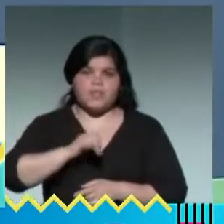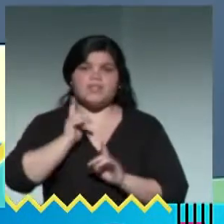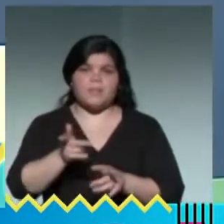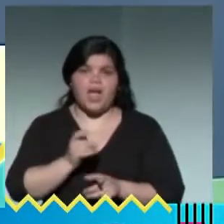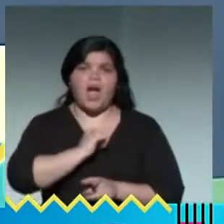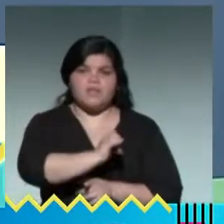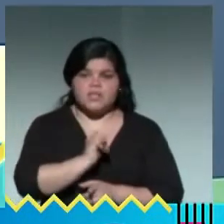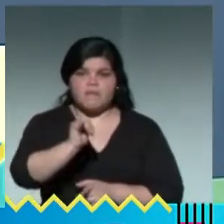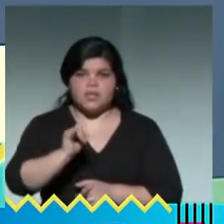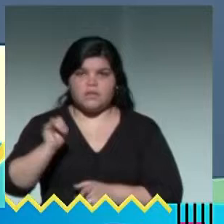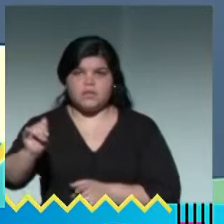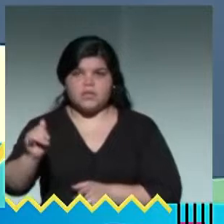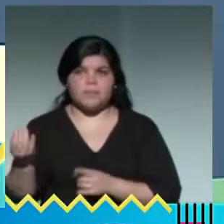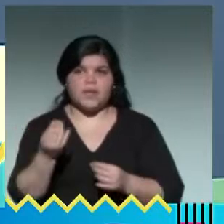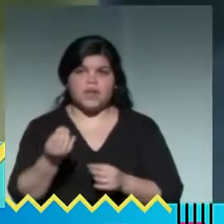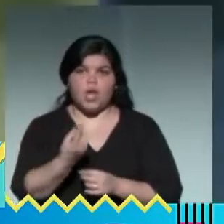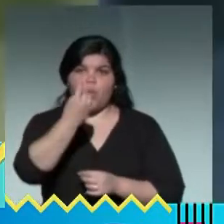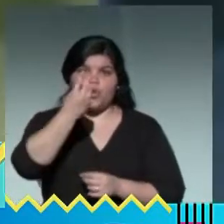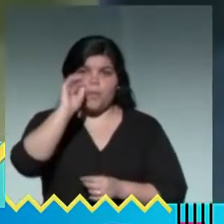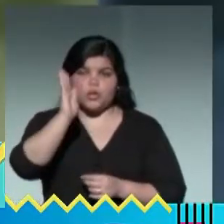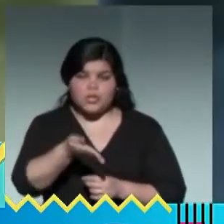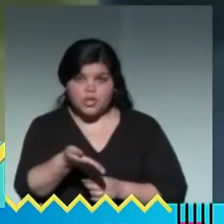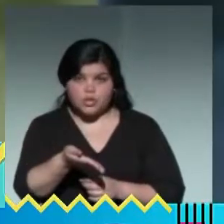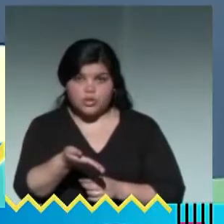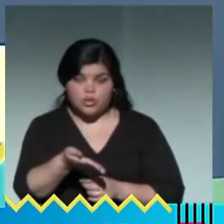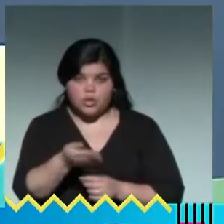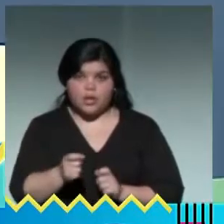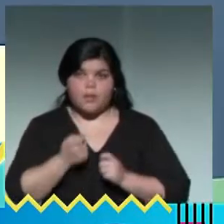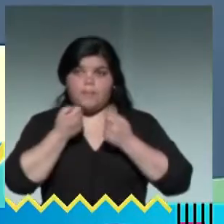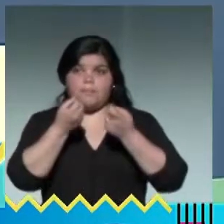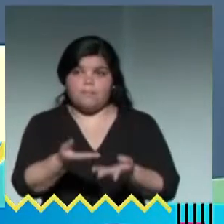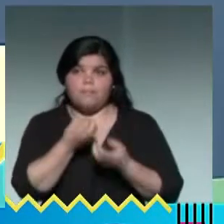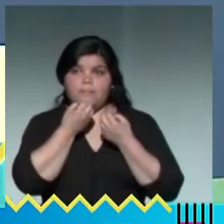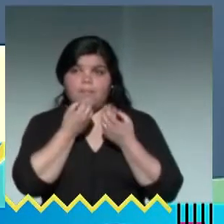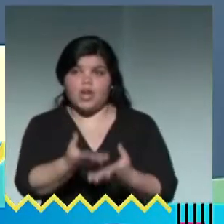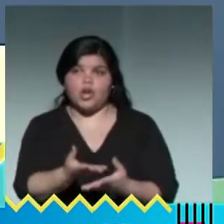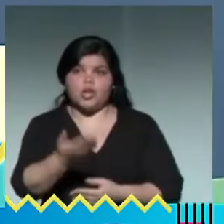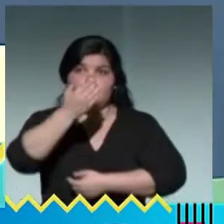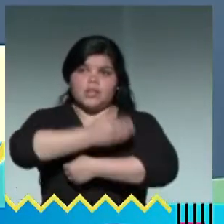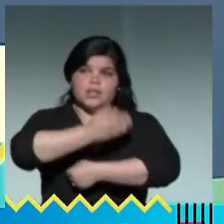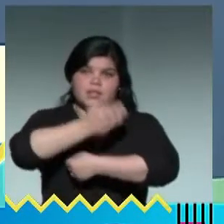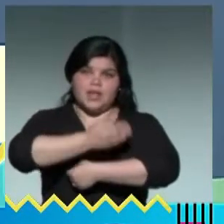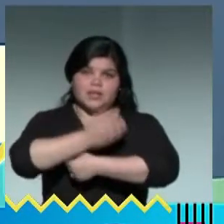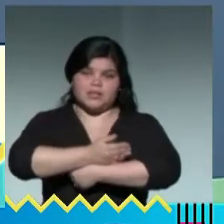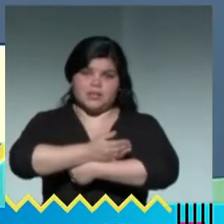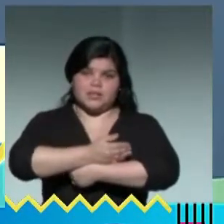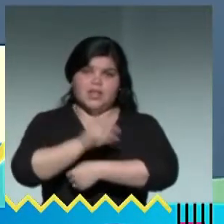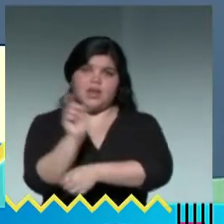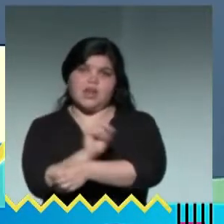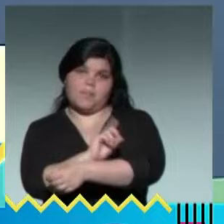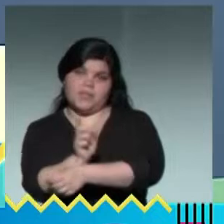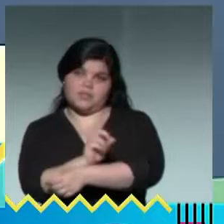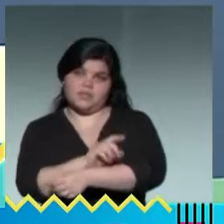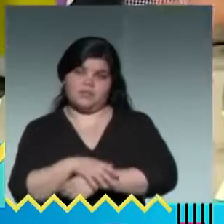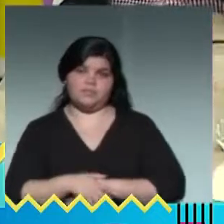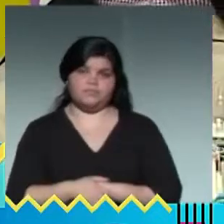la tasa que se fija del 1% para mejorar el sistema de taxis y de remises. Ahí todavía no quise entrar, digamos. No solamente